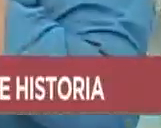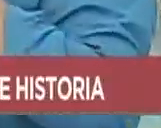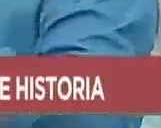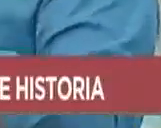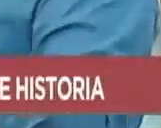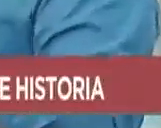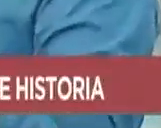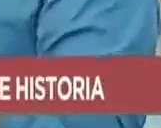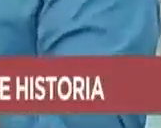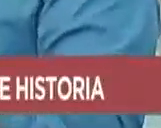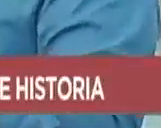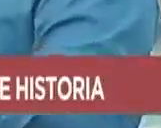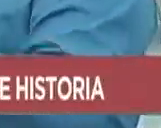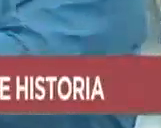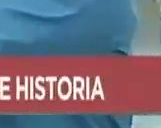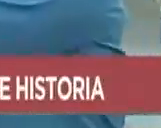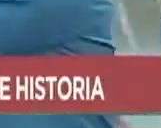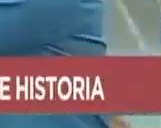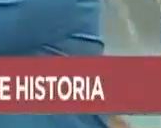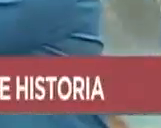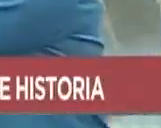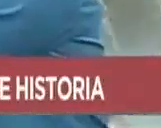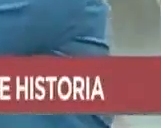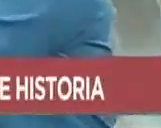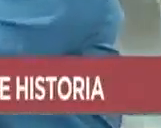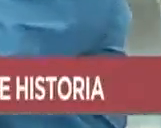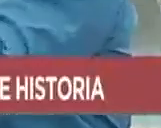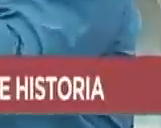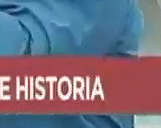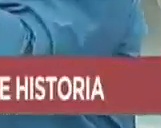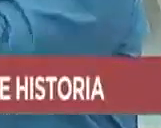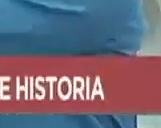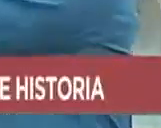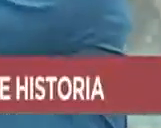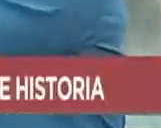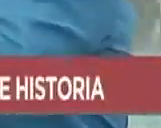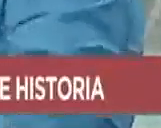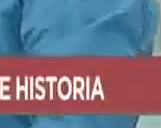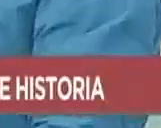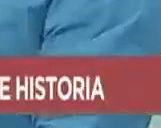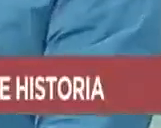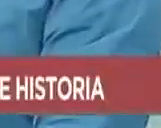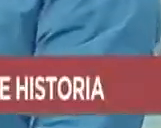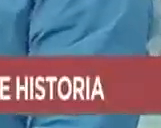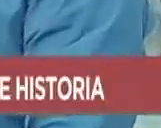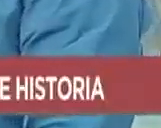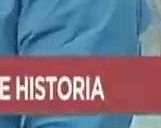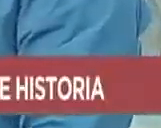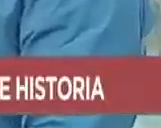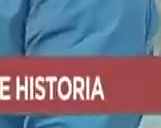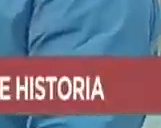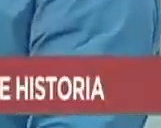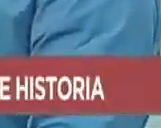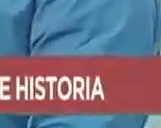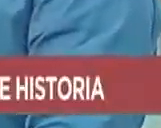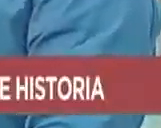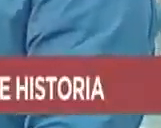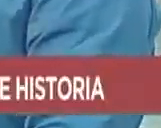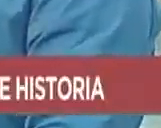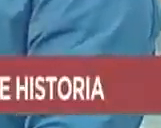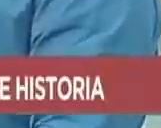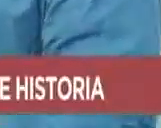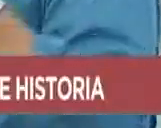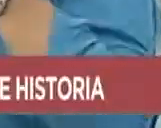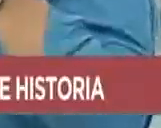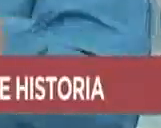venezuela se encuentra a la vanguardia y lo voy a hacer citando un ejemplo clásico estaba comenzando la revolución bolivariana